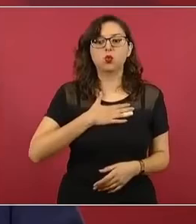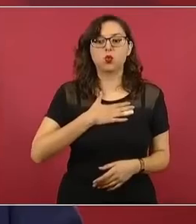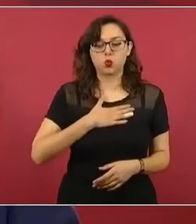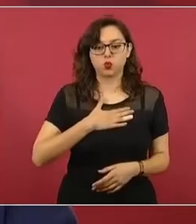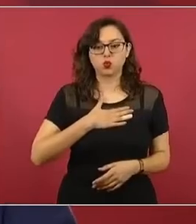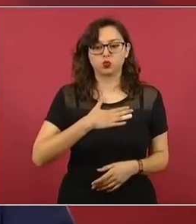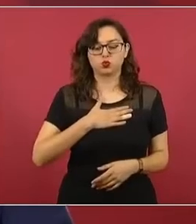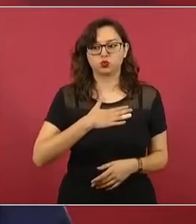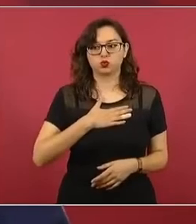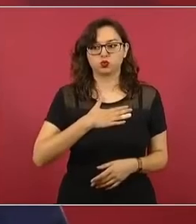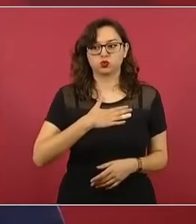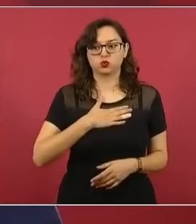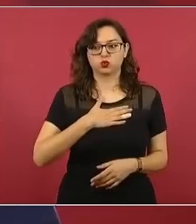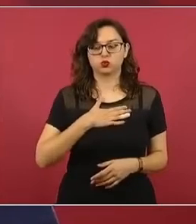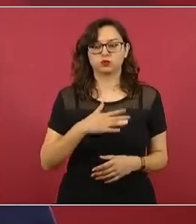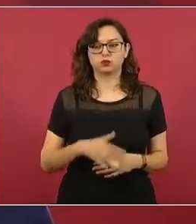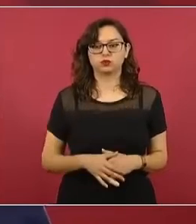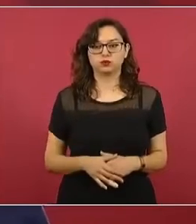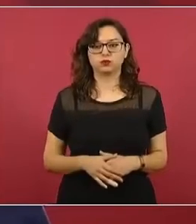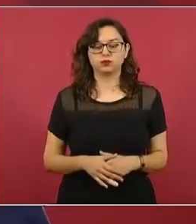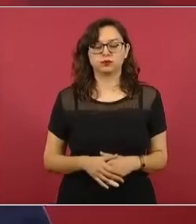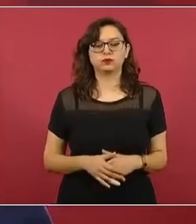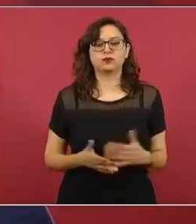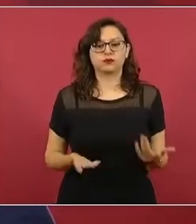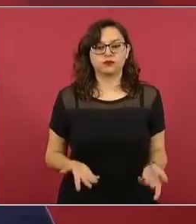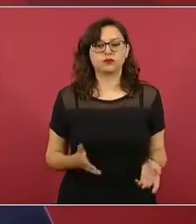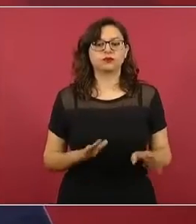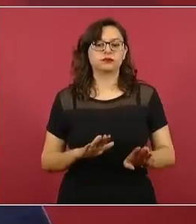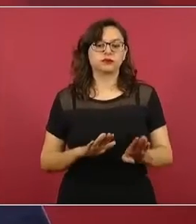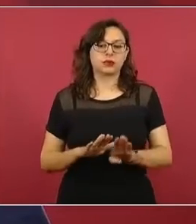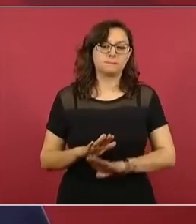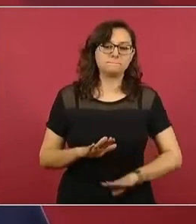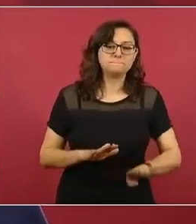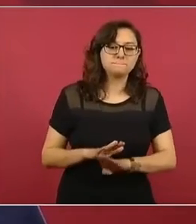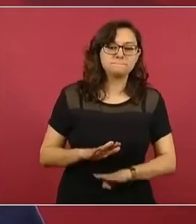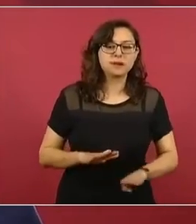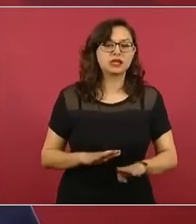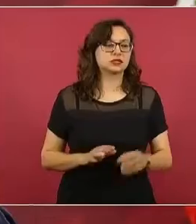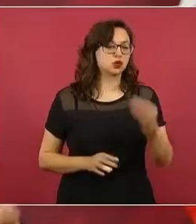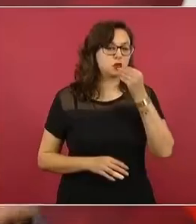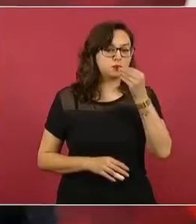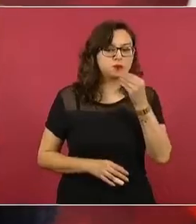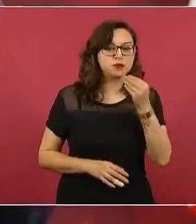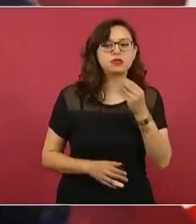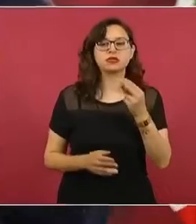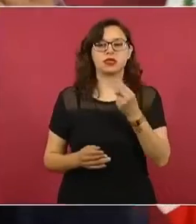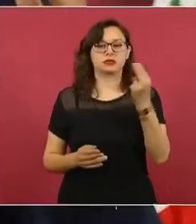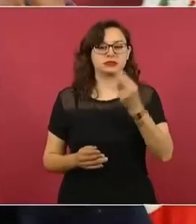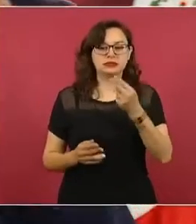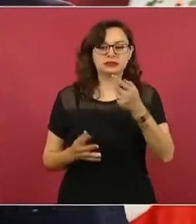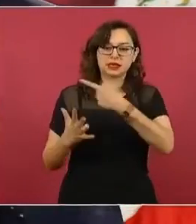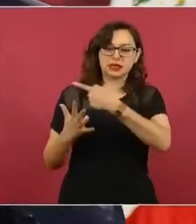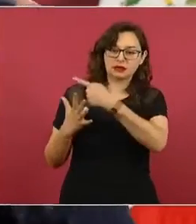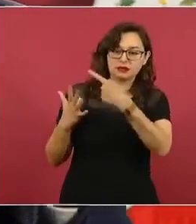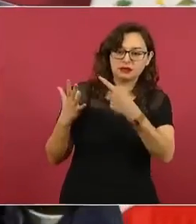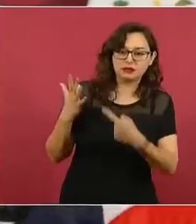los básicos, de los alimentos básicos. Por eso la canasta.